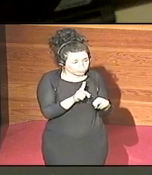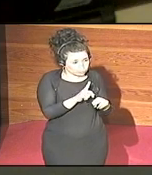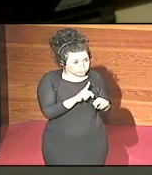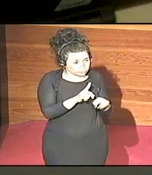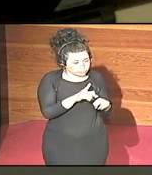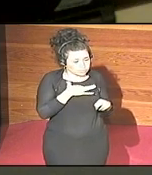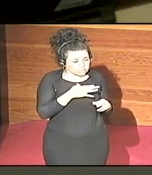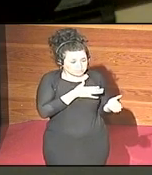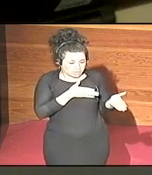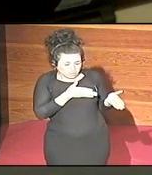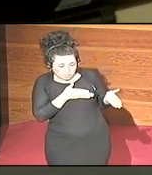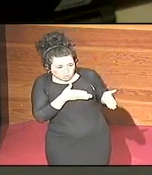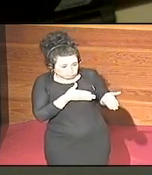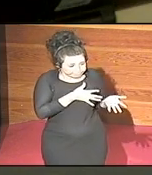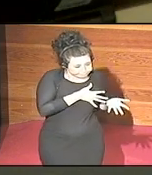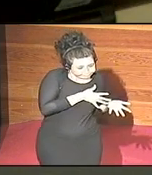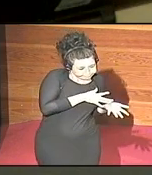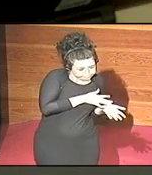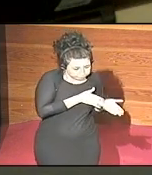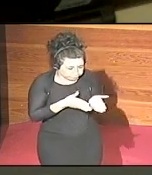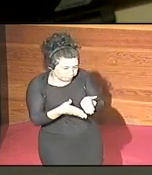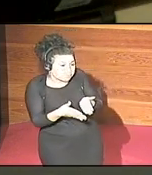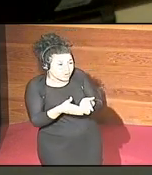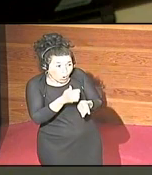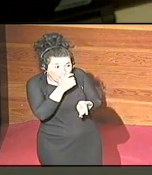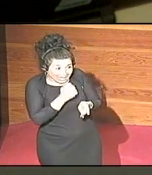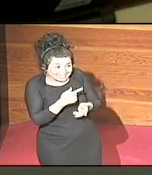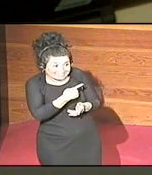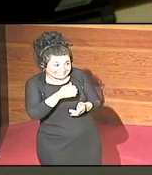se puede reconducir fácilmente, sino el gas, porque